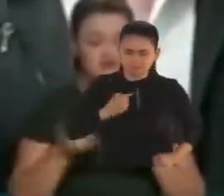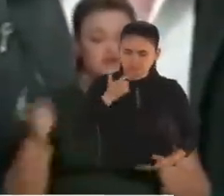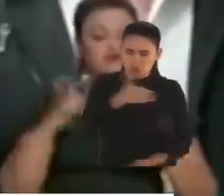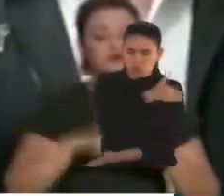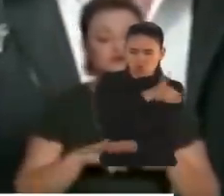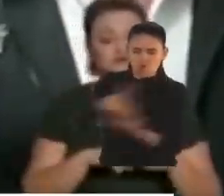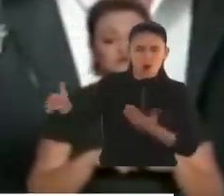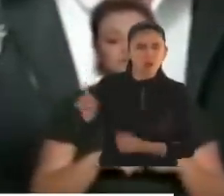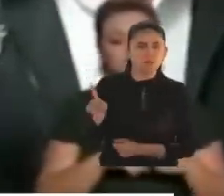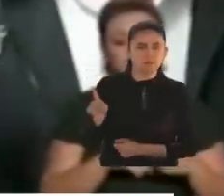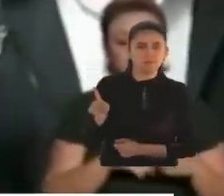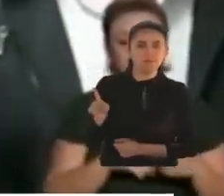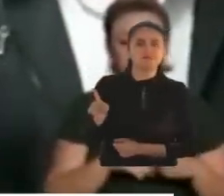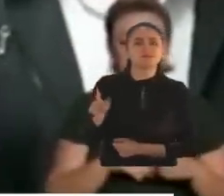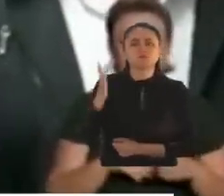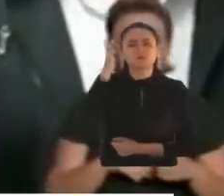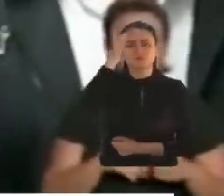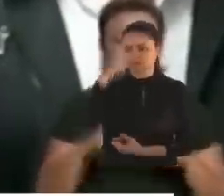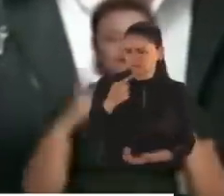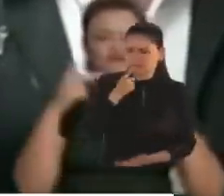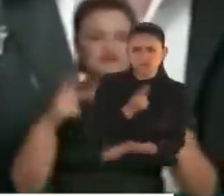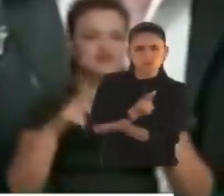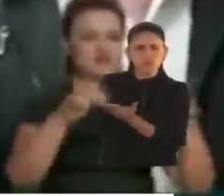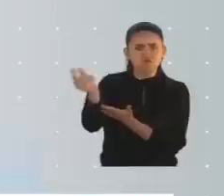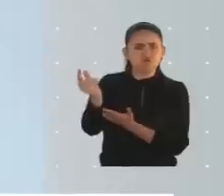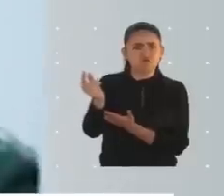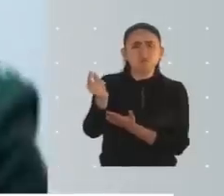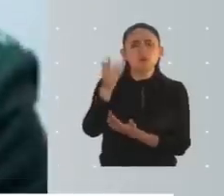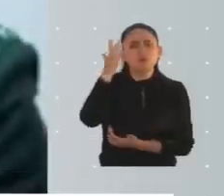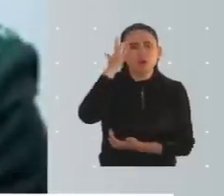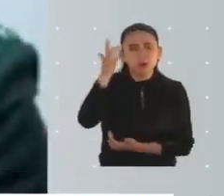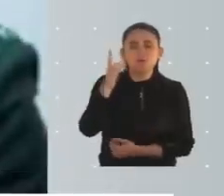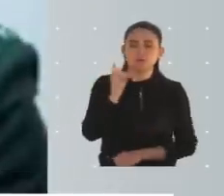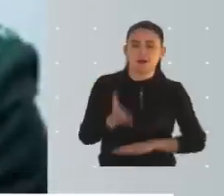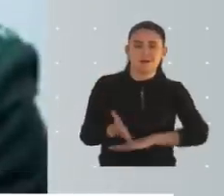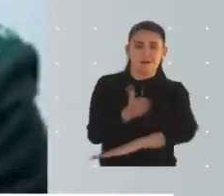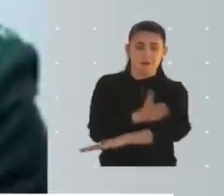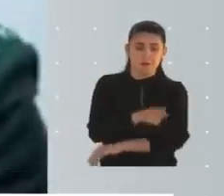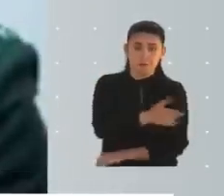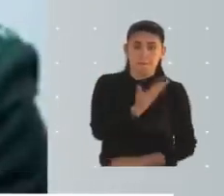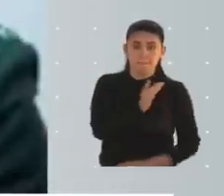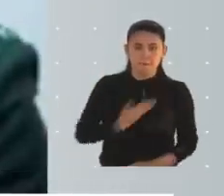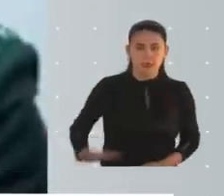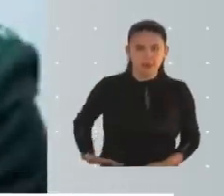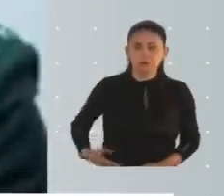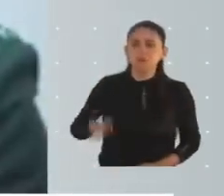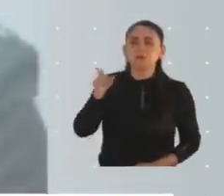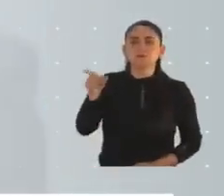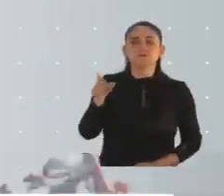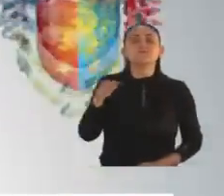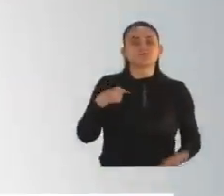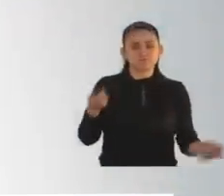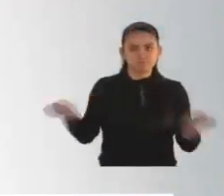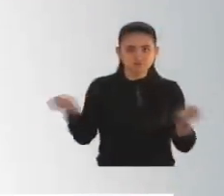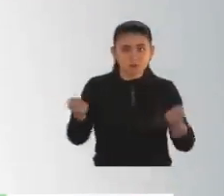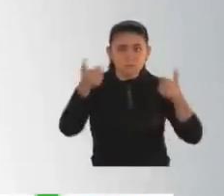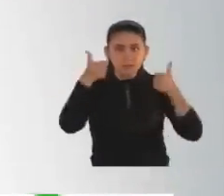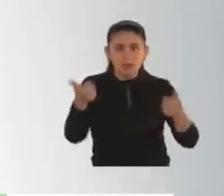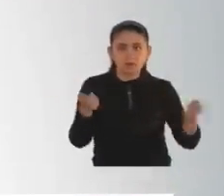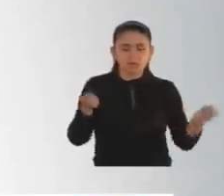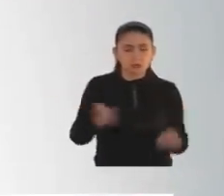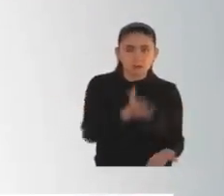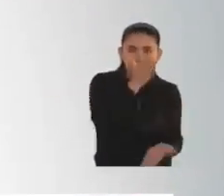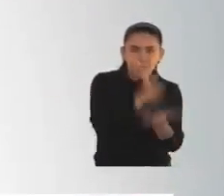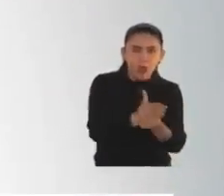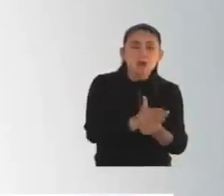de Arruda. Esta destitución se da en medio de los señalamientos del mandatario a la fallida respuesta de los servicios